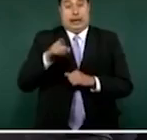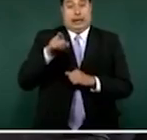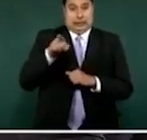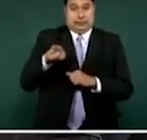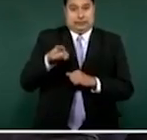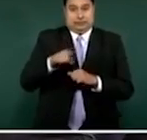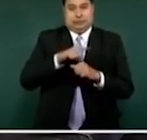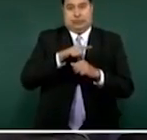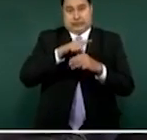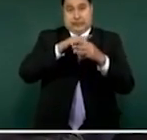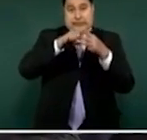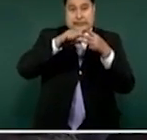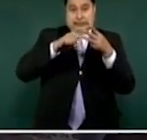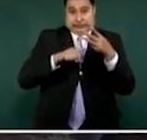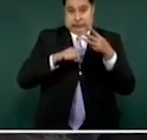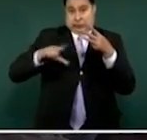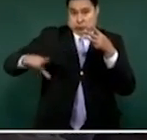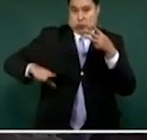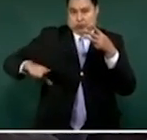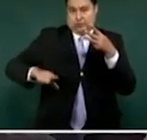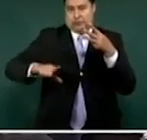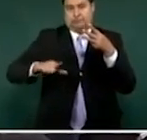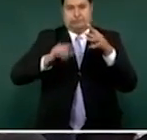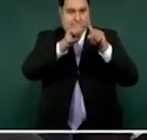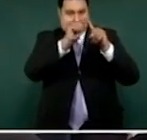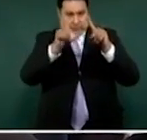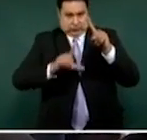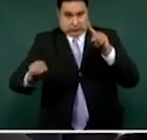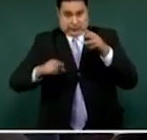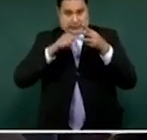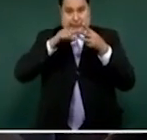gobernadores del país que